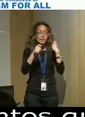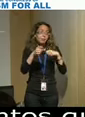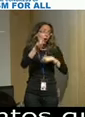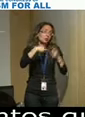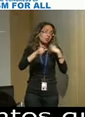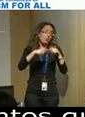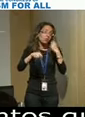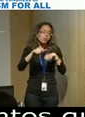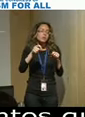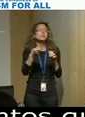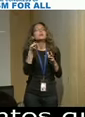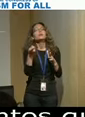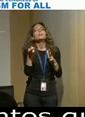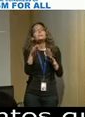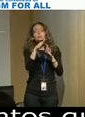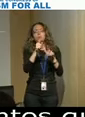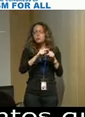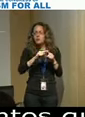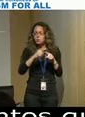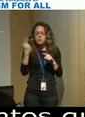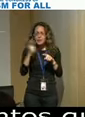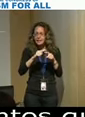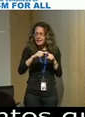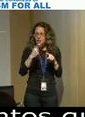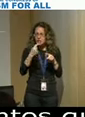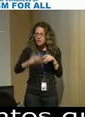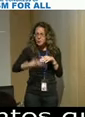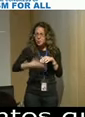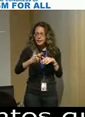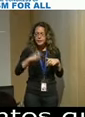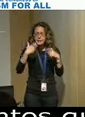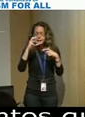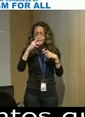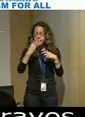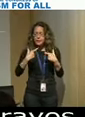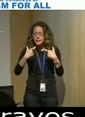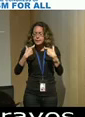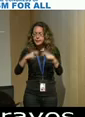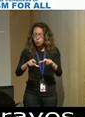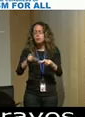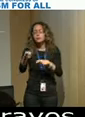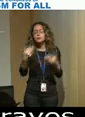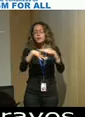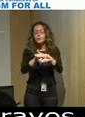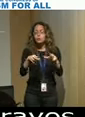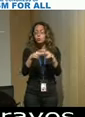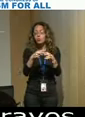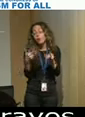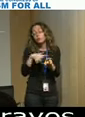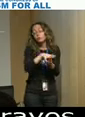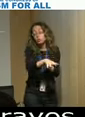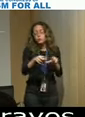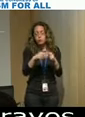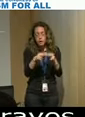unas funciones súper importantes en el marco del tercer sector, de la intervención social y sobre todo porque nace, crece y